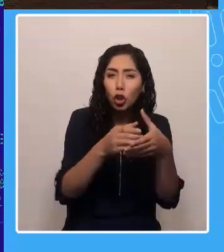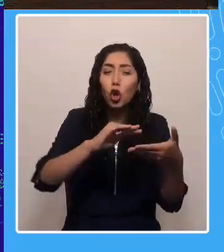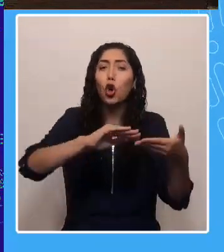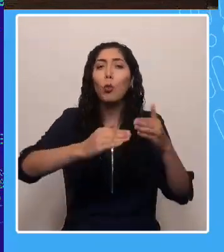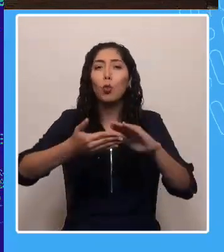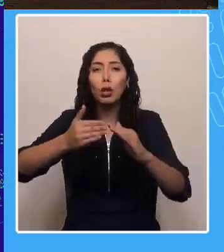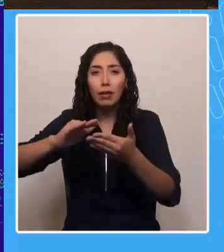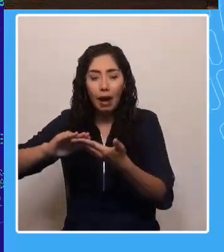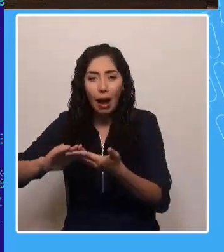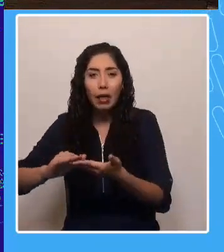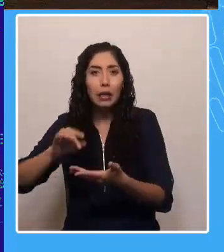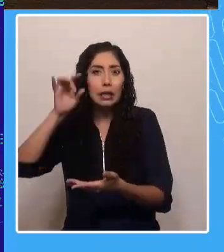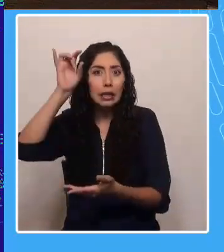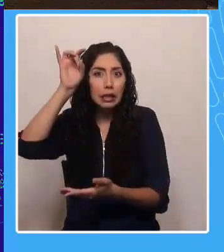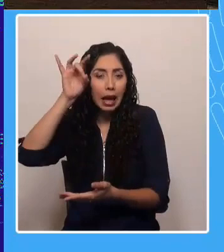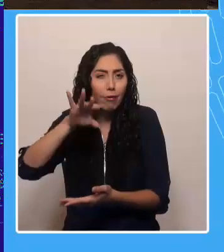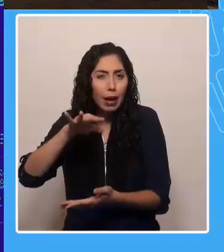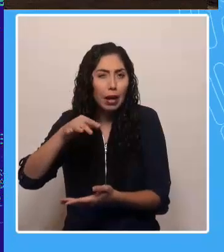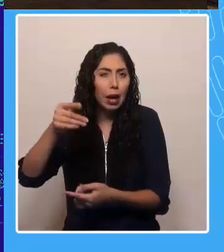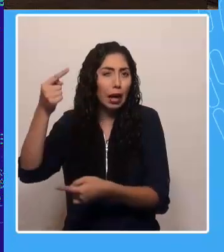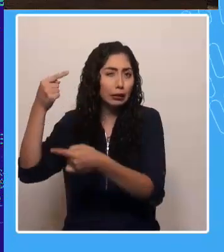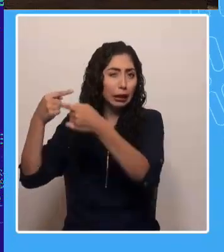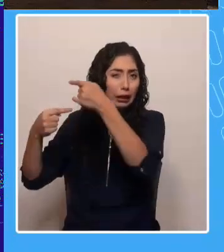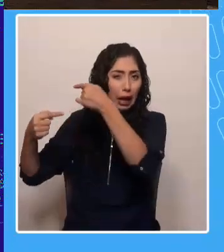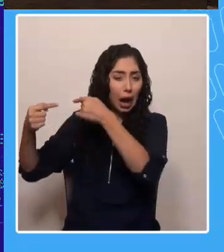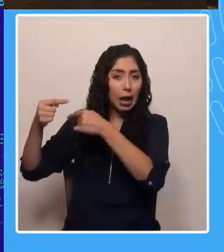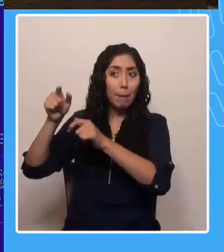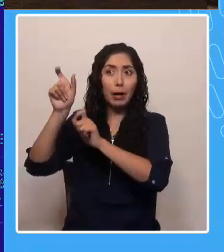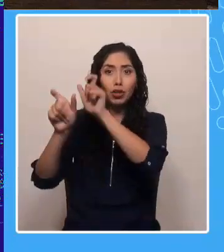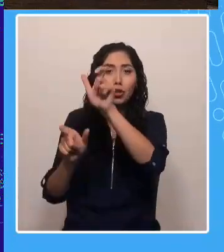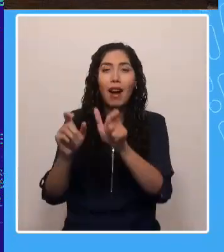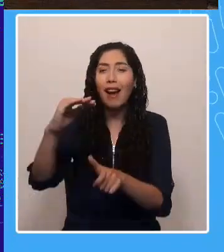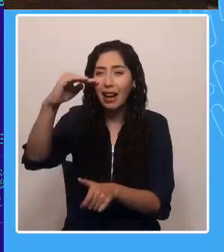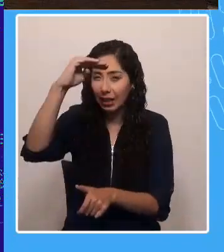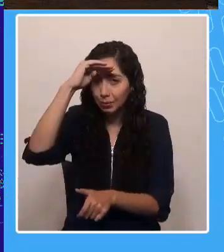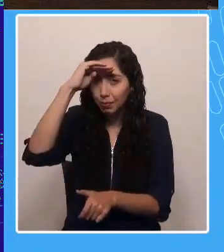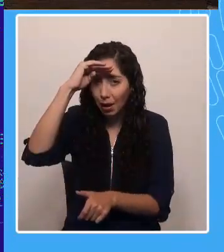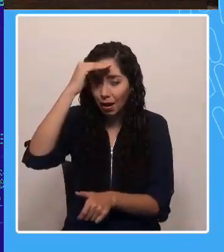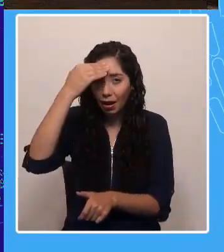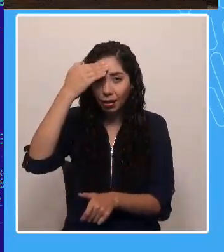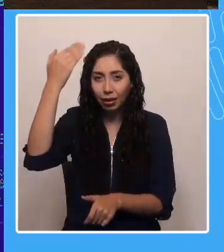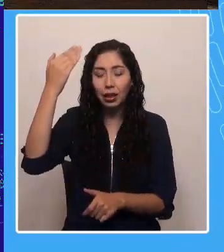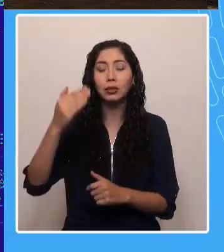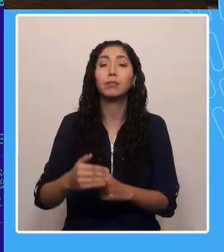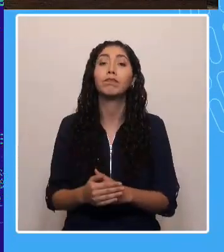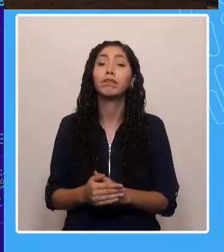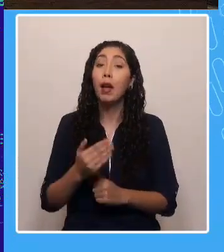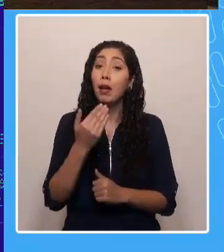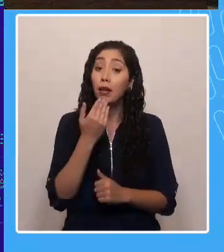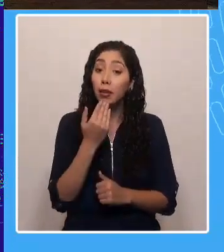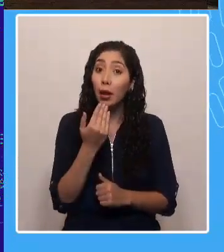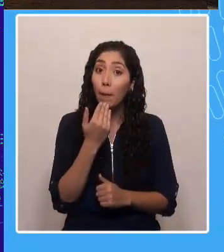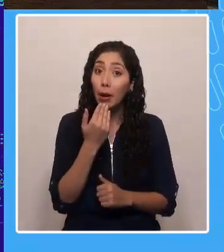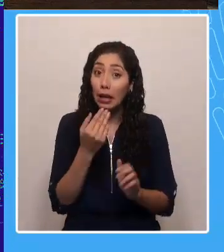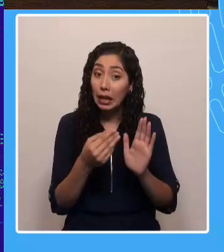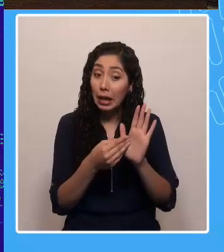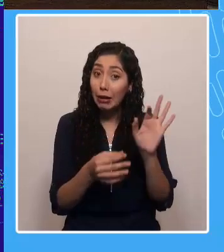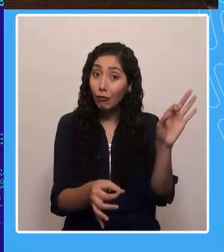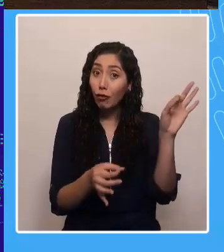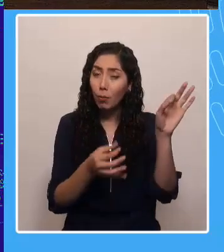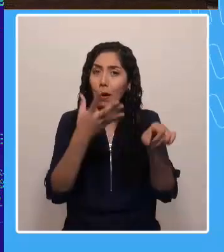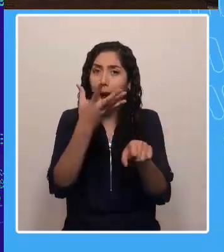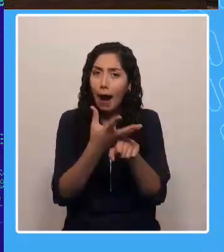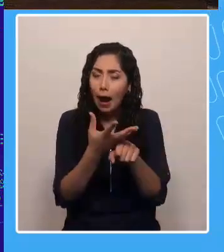saberes ancestrales y voces expertas. También forman parte de este informe iniciativas de norma